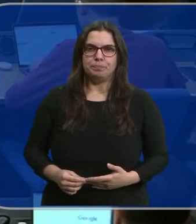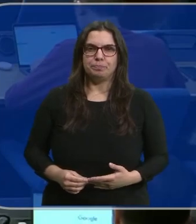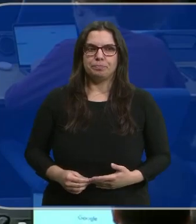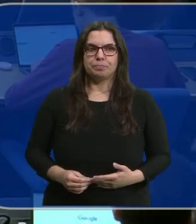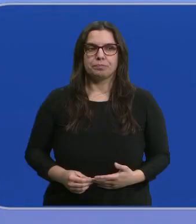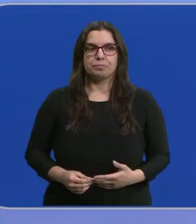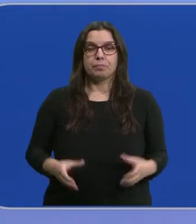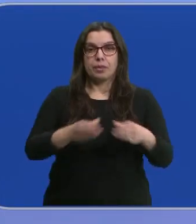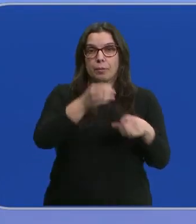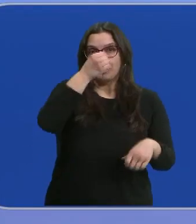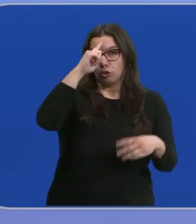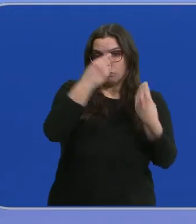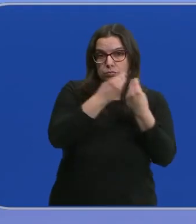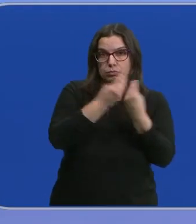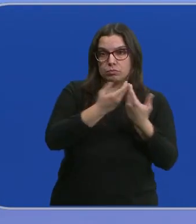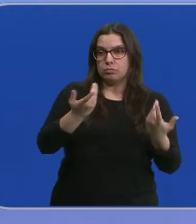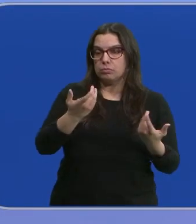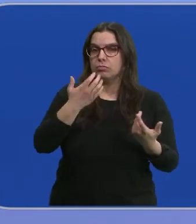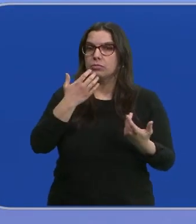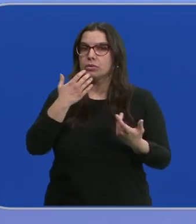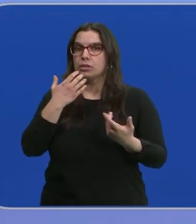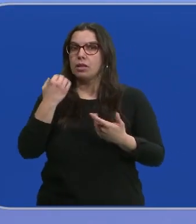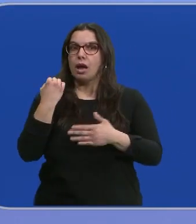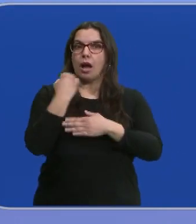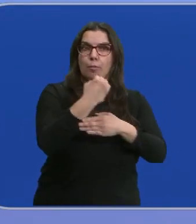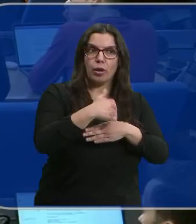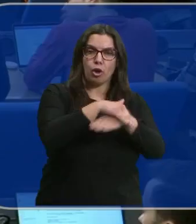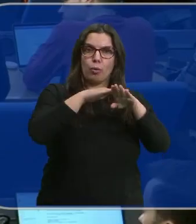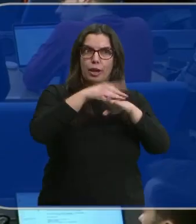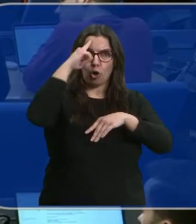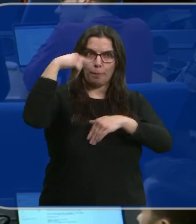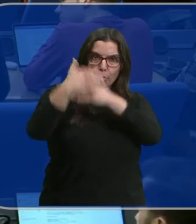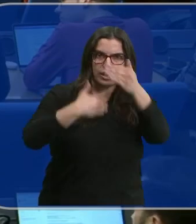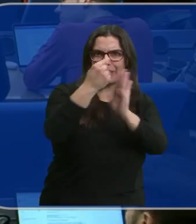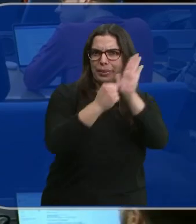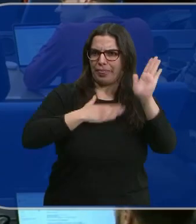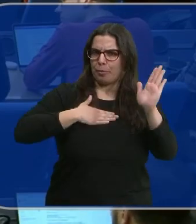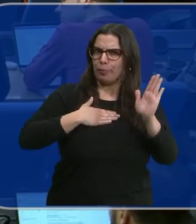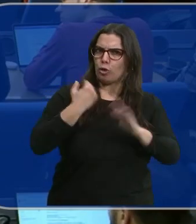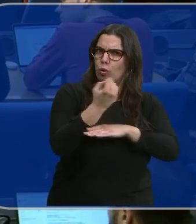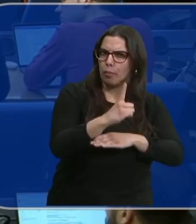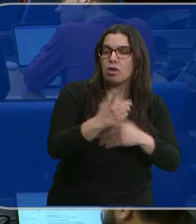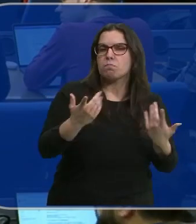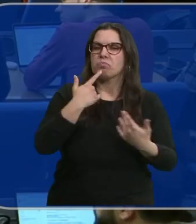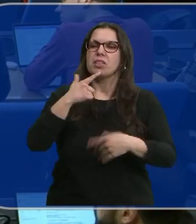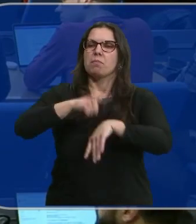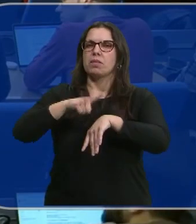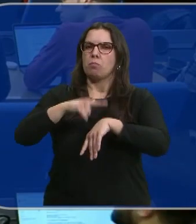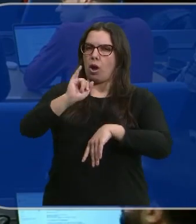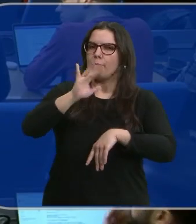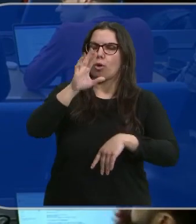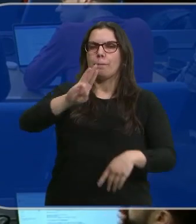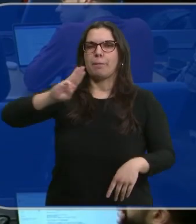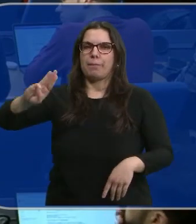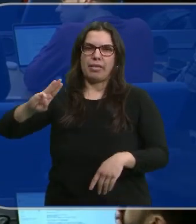El PSOE no lo entiende. Apoyando a un gobierno progresista no se apoyan las medidas progresistas. Aún así confían en que hay tiempo con sus socios porque el Partido